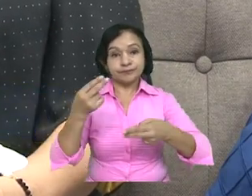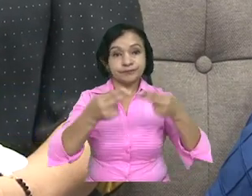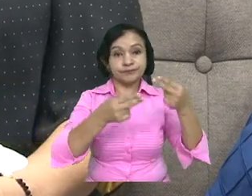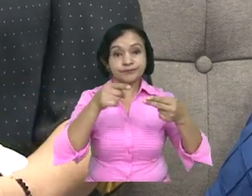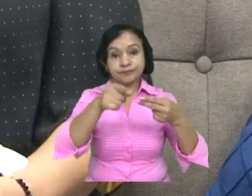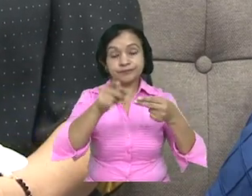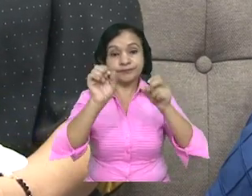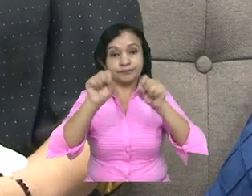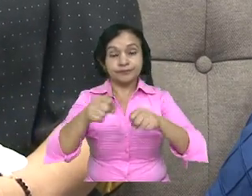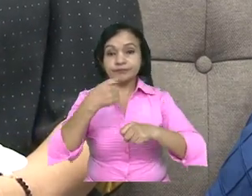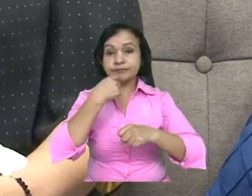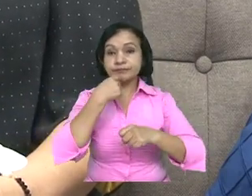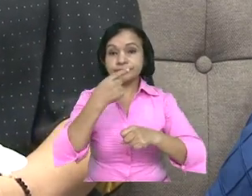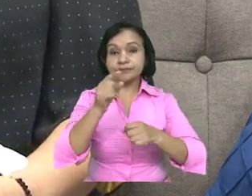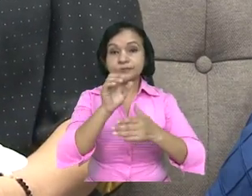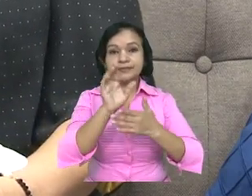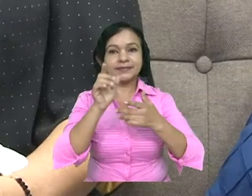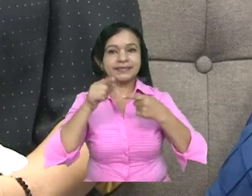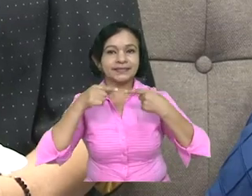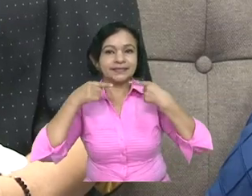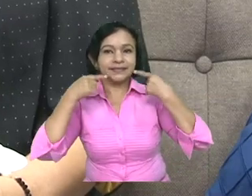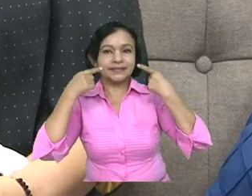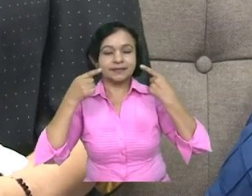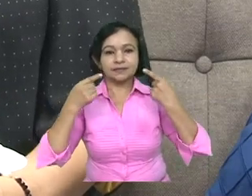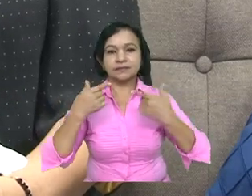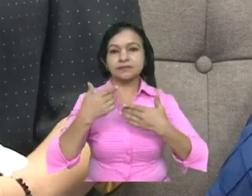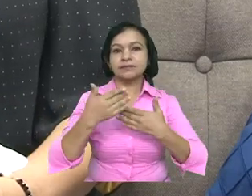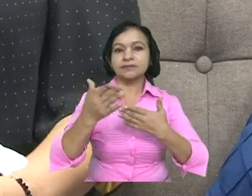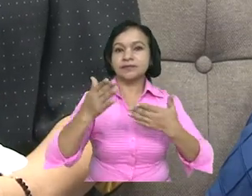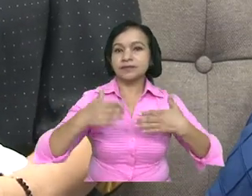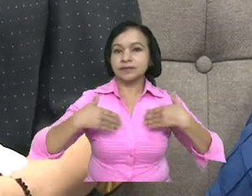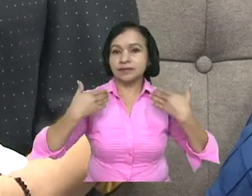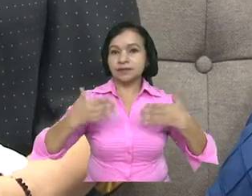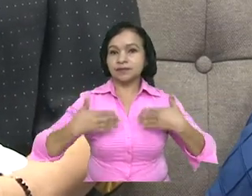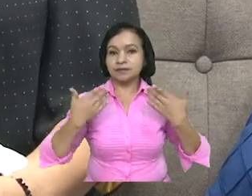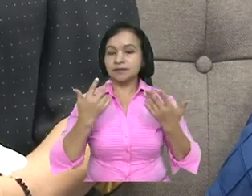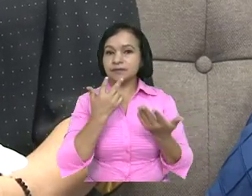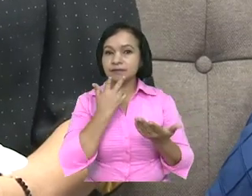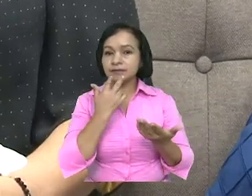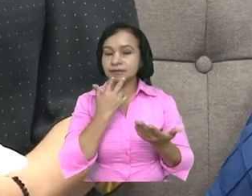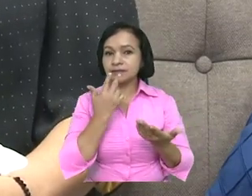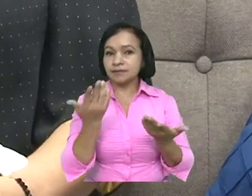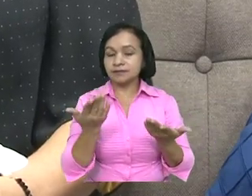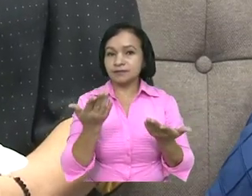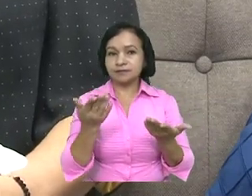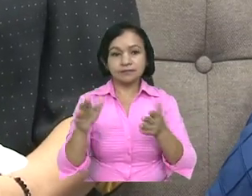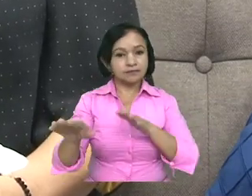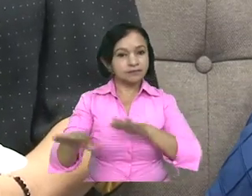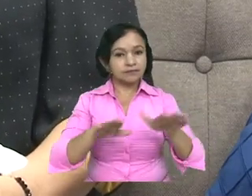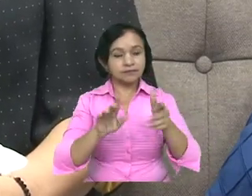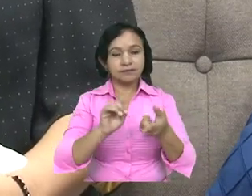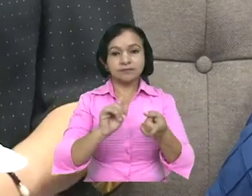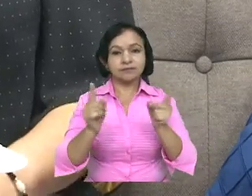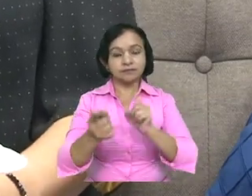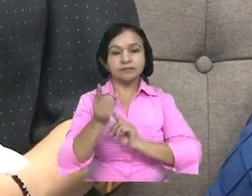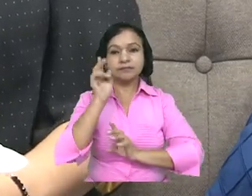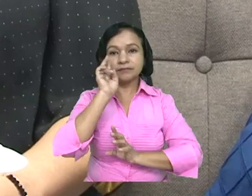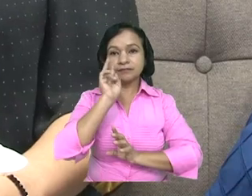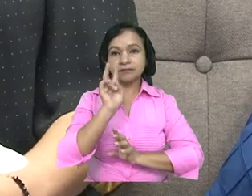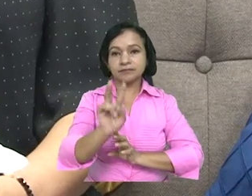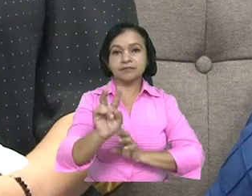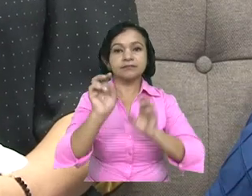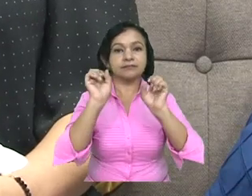donde podamos decir cuántas sonrisas, cuánta alegría, porque eso no tiene precio, es intangible, pero lo vemos, ¿verdad?